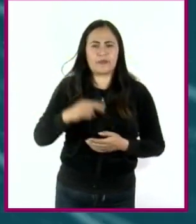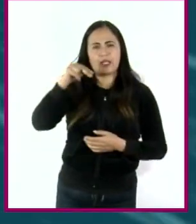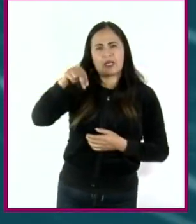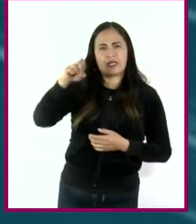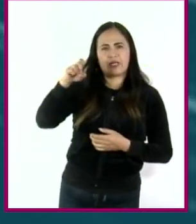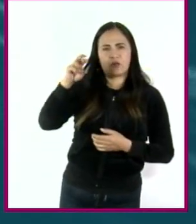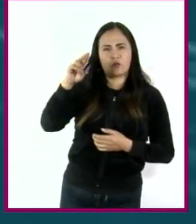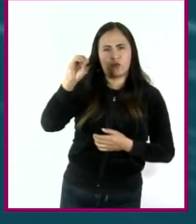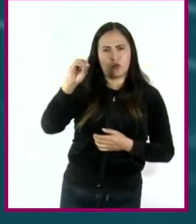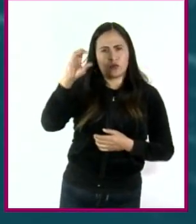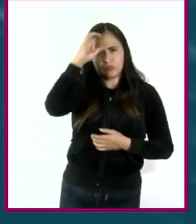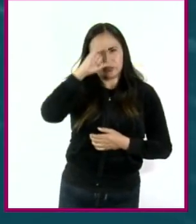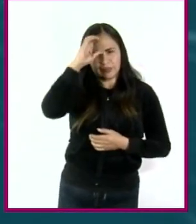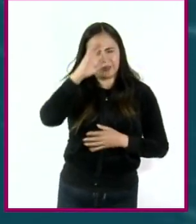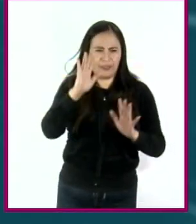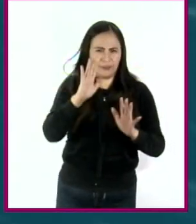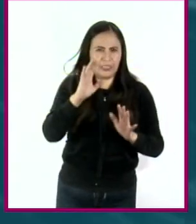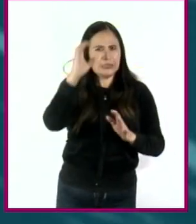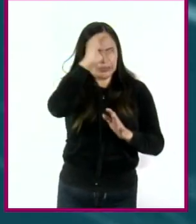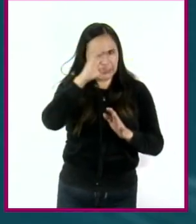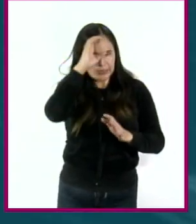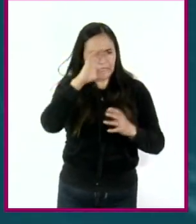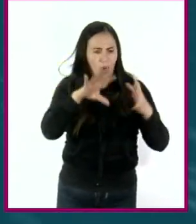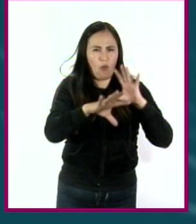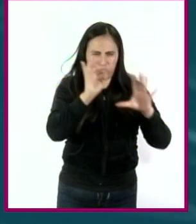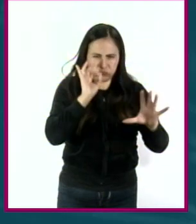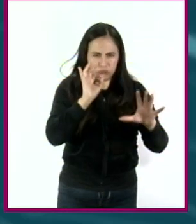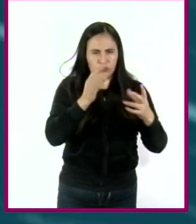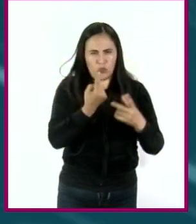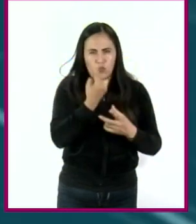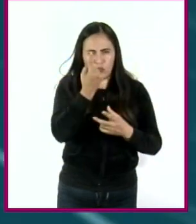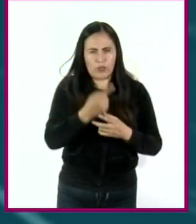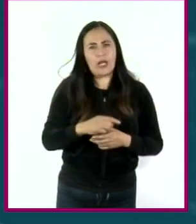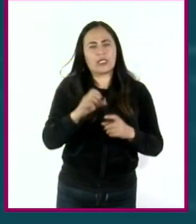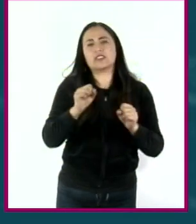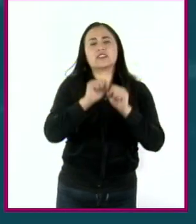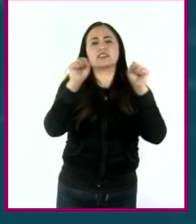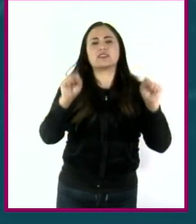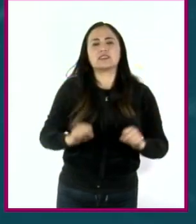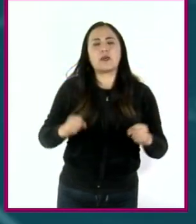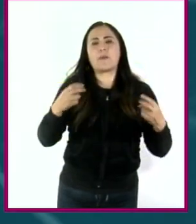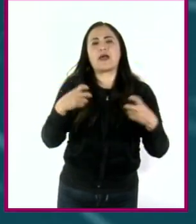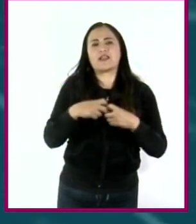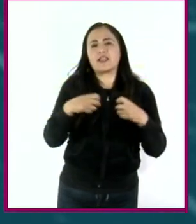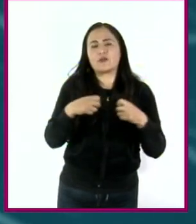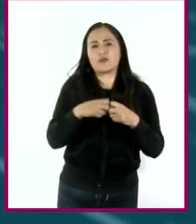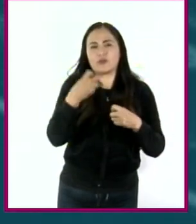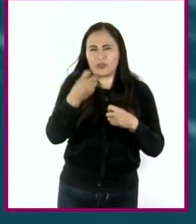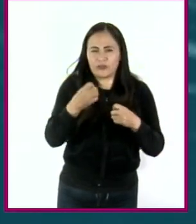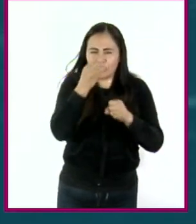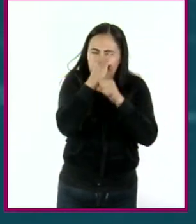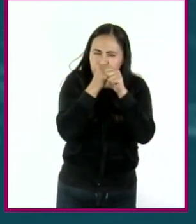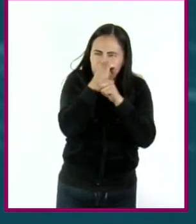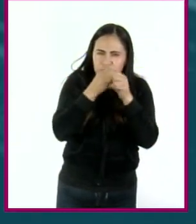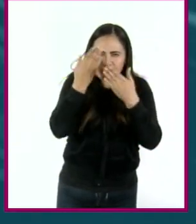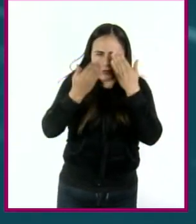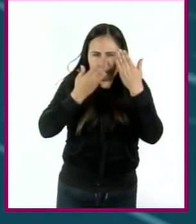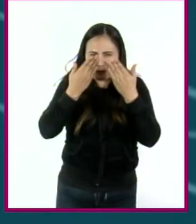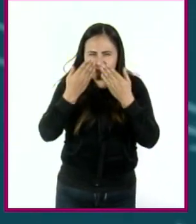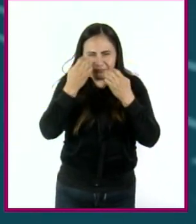neurociencia es una ciencia, o bueno, una disciplina de la ciencia que estudia el sistema nervioso. Sí, eso, que estudia el sistema